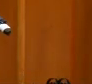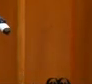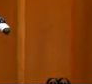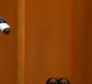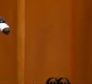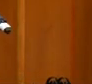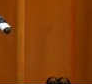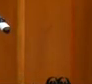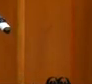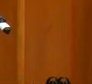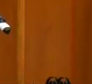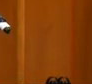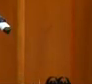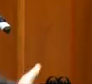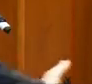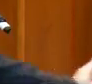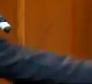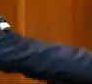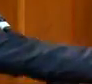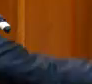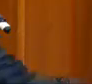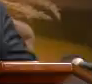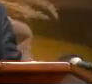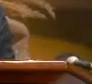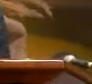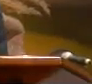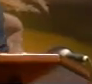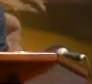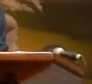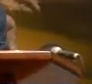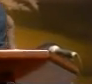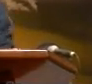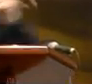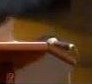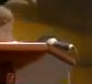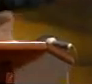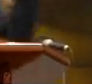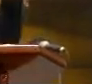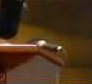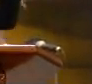Recibe hoy mi canto sobre alas.